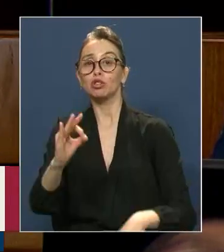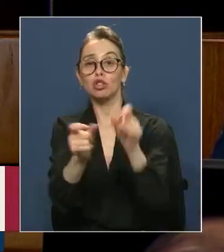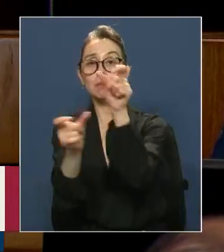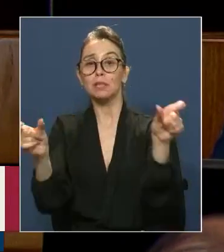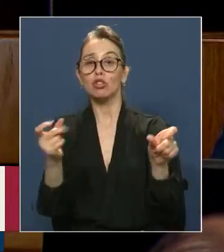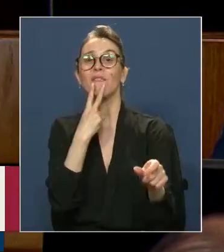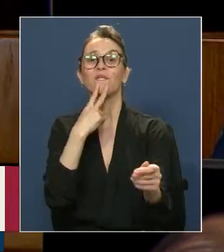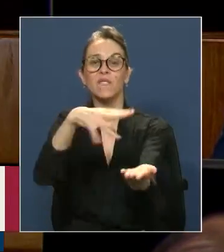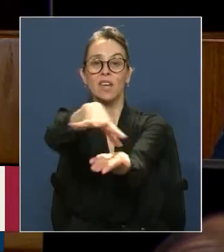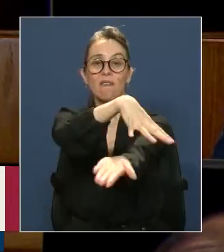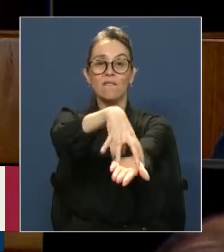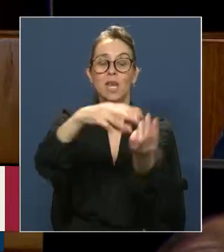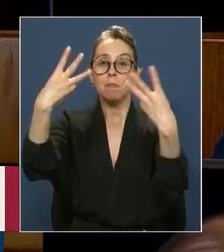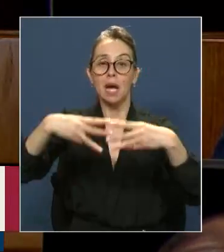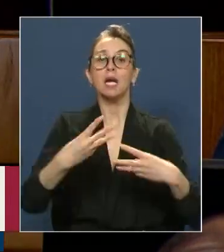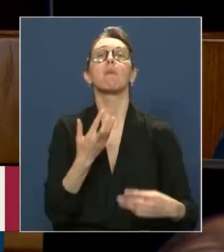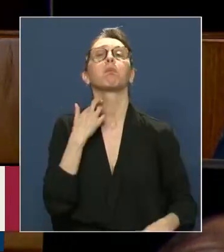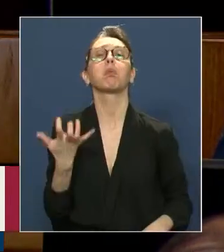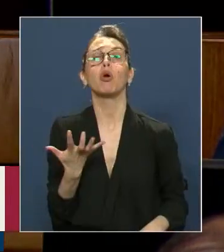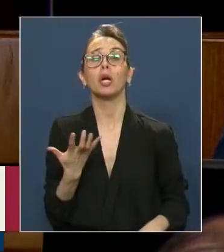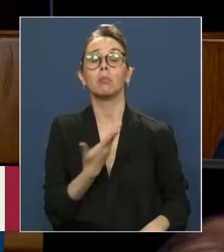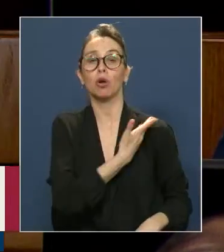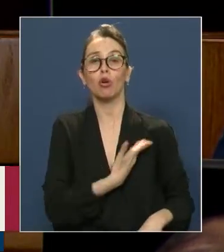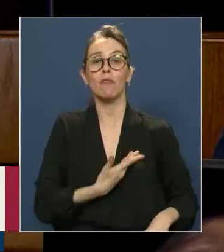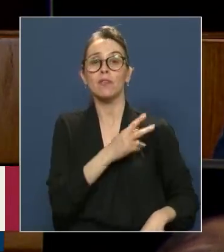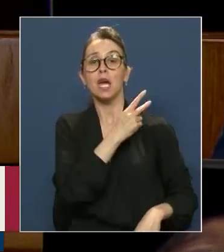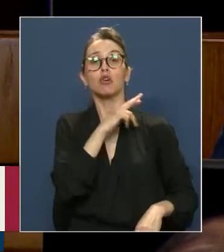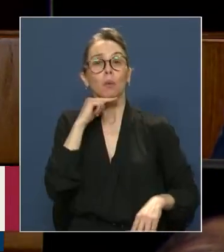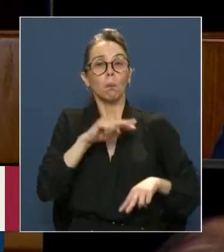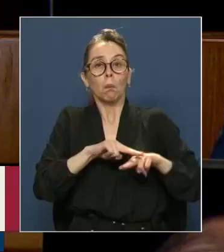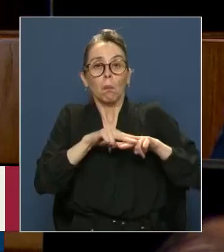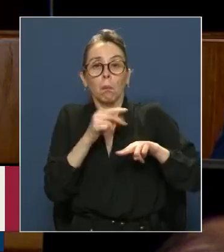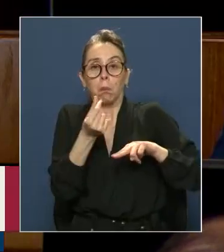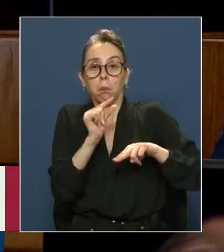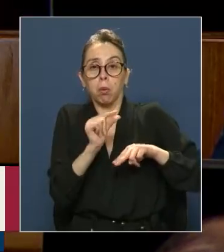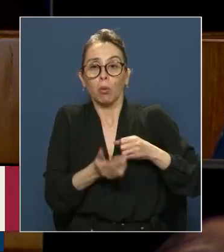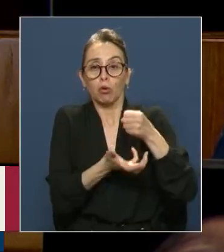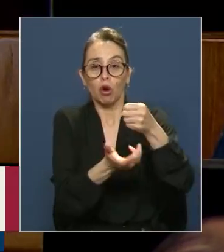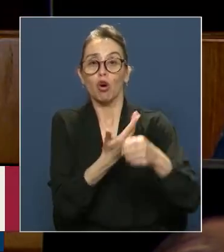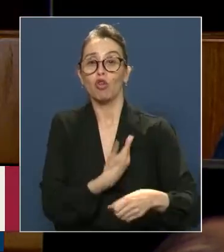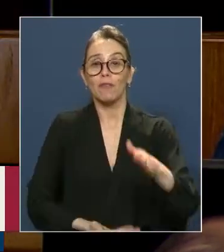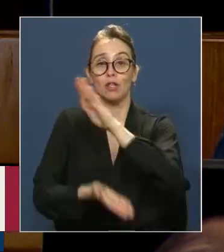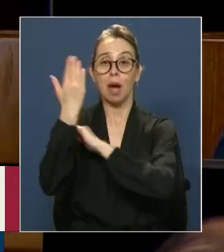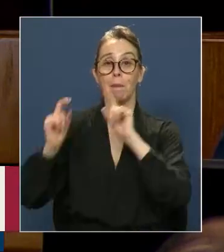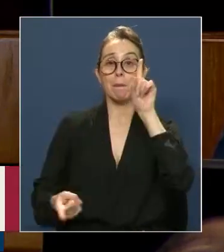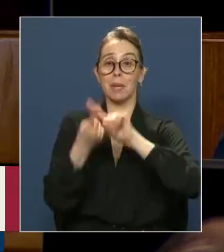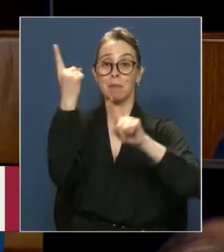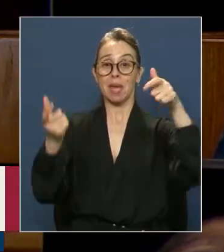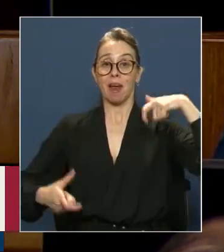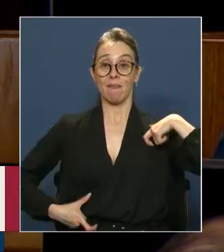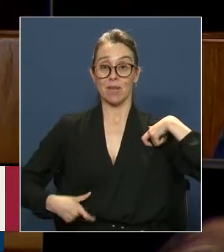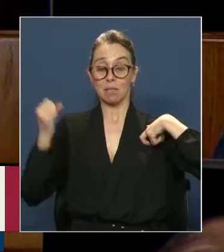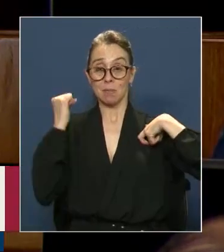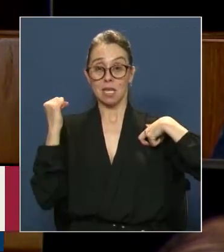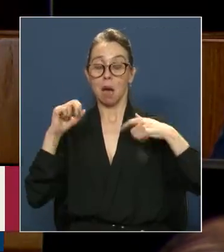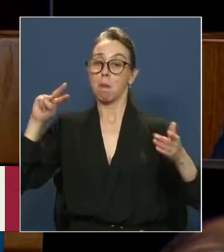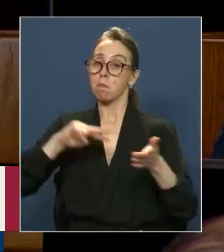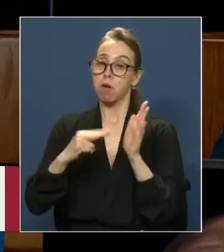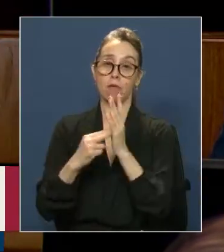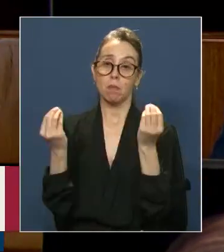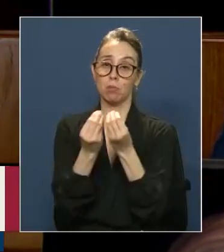qué? Por presupuestos mezquinos como este. El gobierno anterior del presidente Piñera ya tuvo muchos problemas con Magallanes.